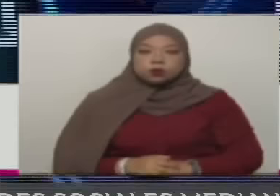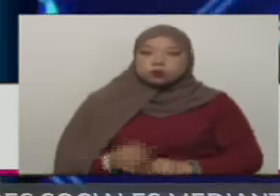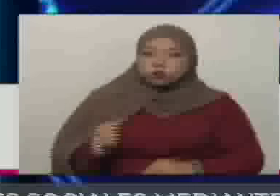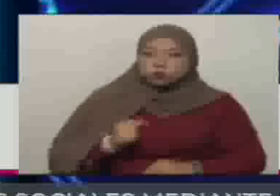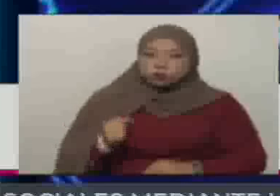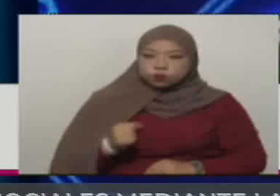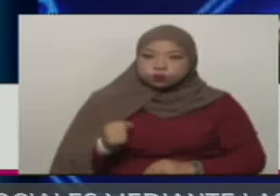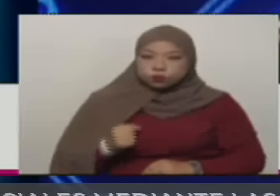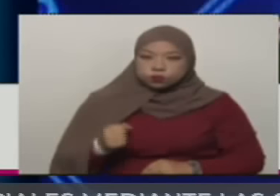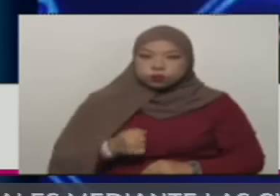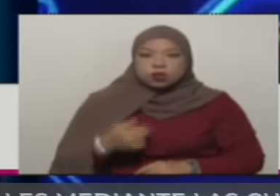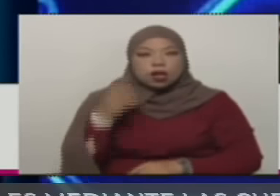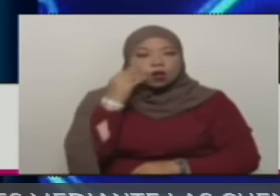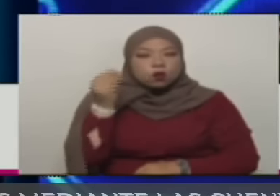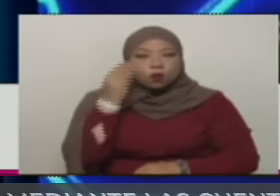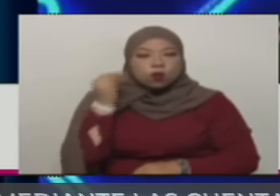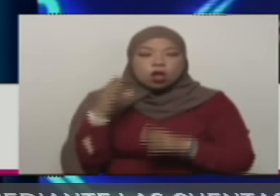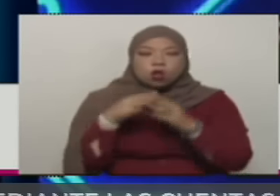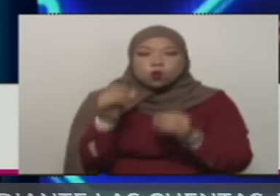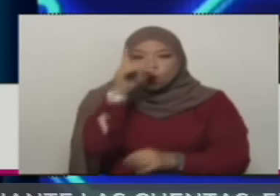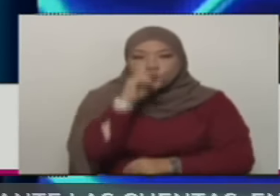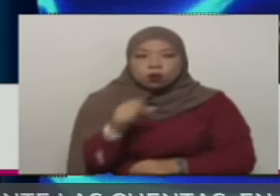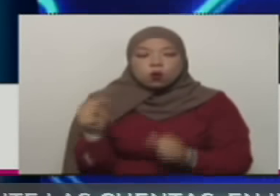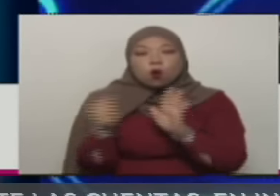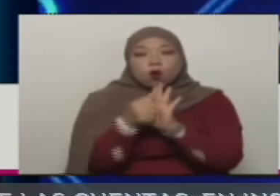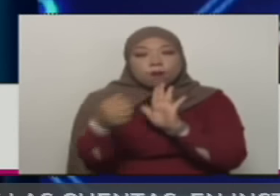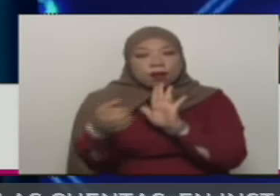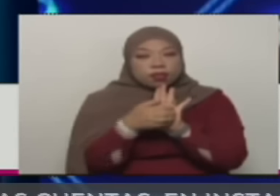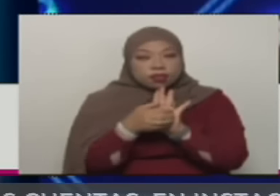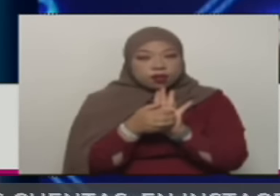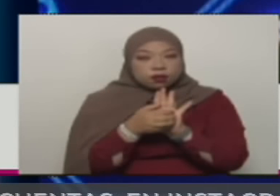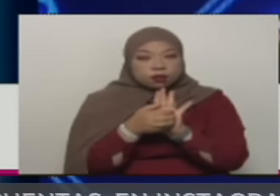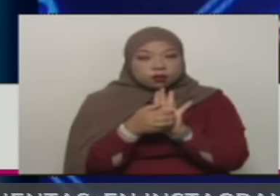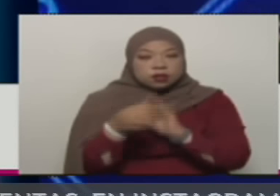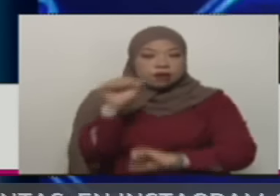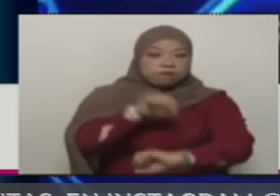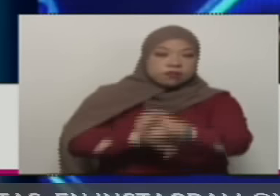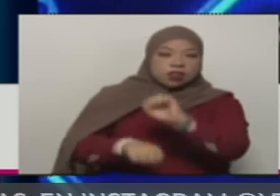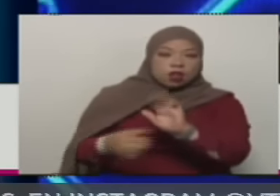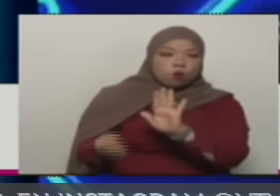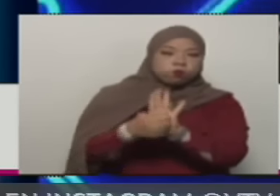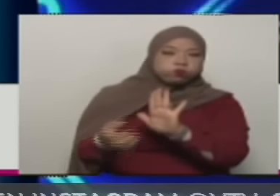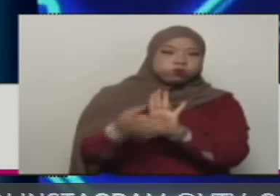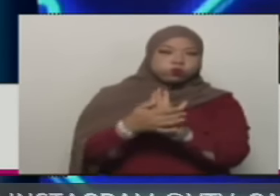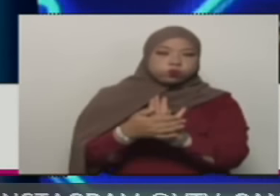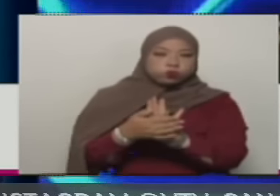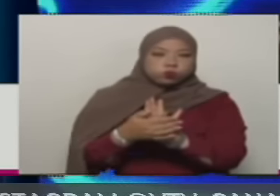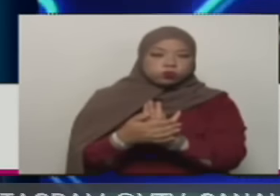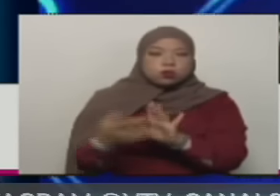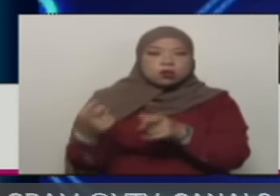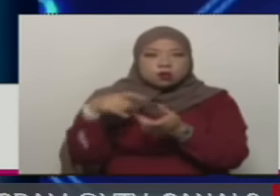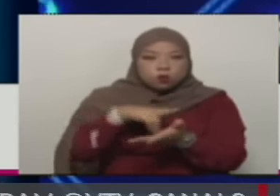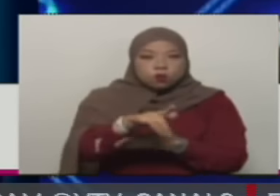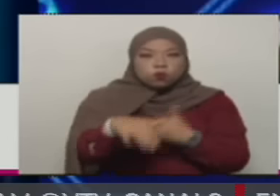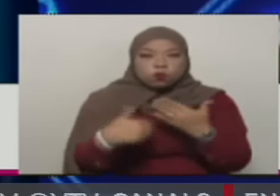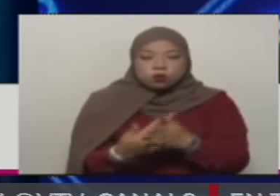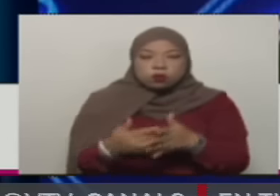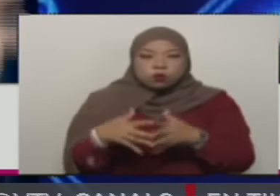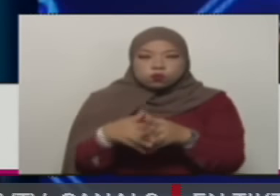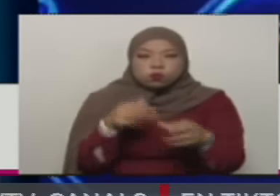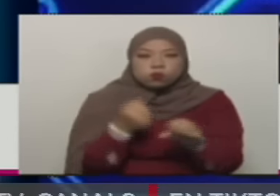Afortunadamente, de la experiencia de todos estos años de golpes de Estado, contragolpes, conspiraciones, intentos de invasión,